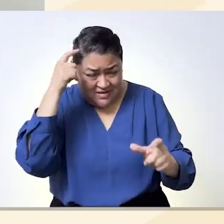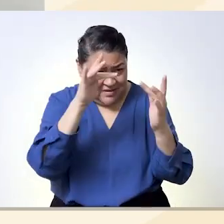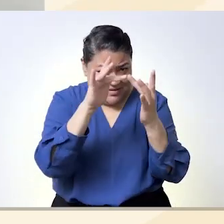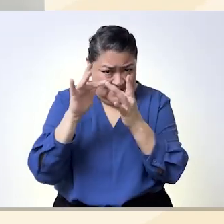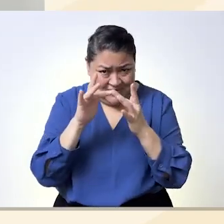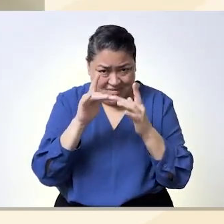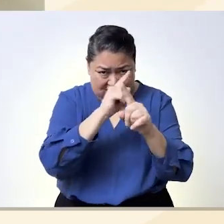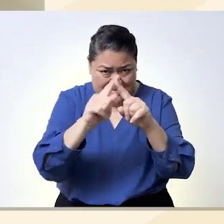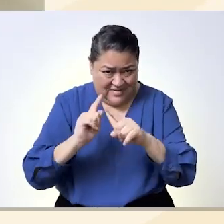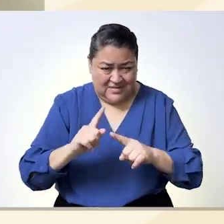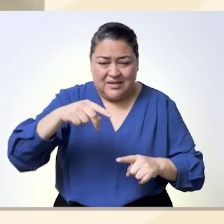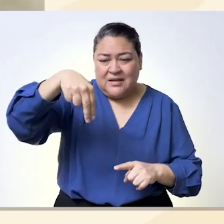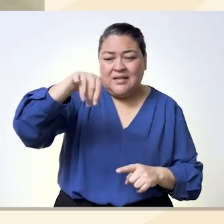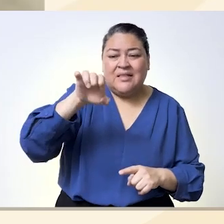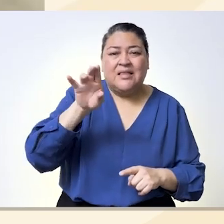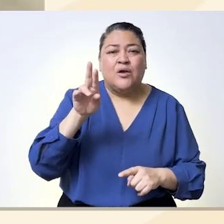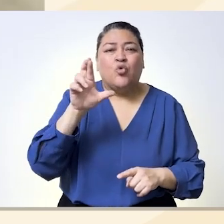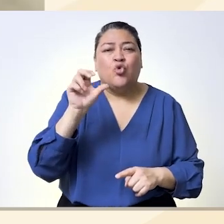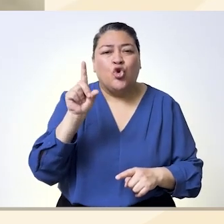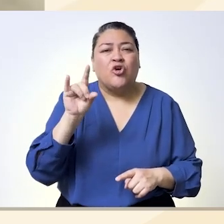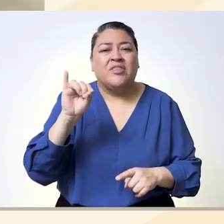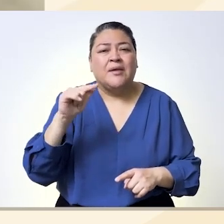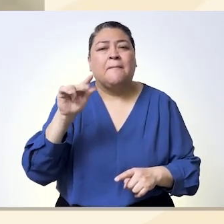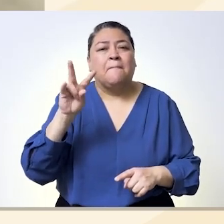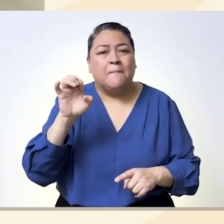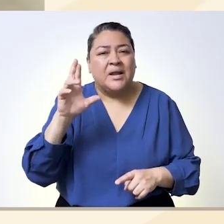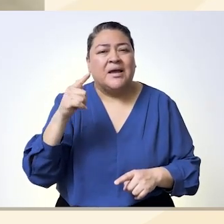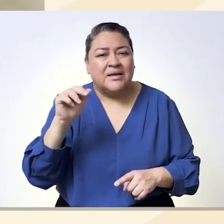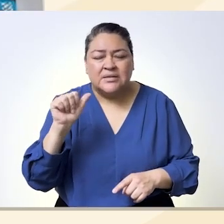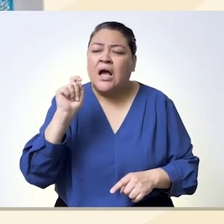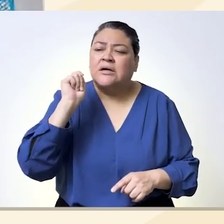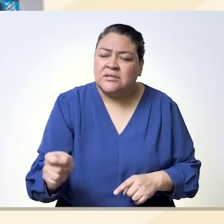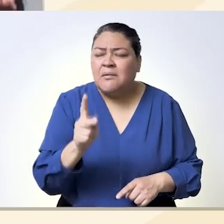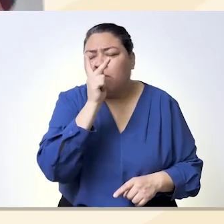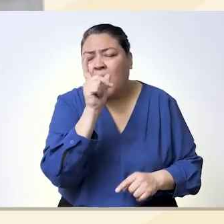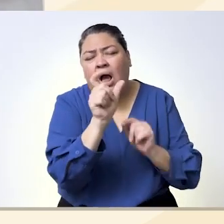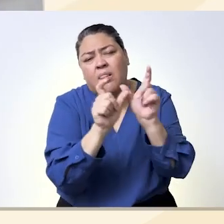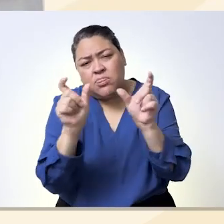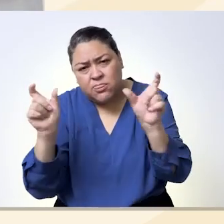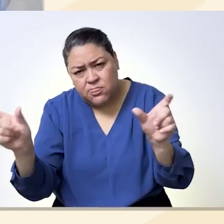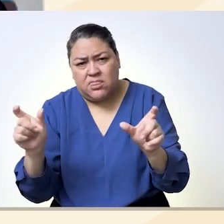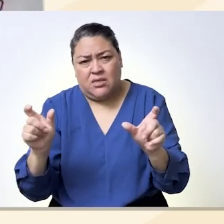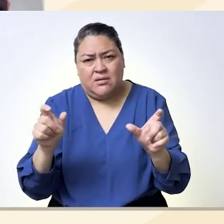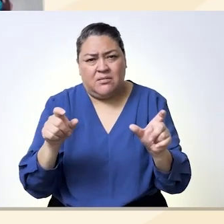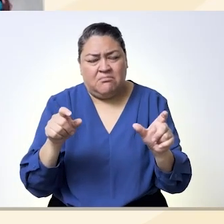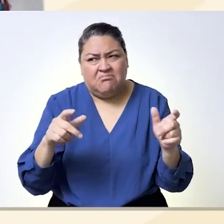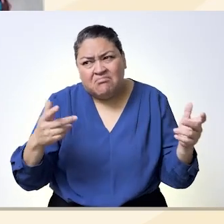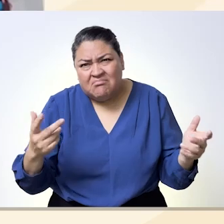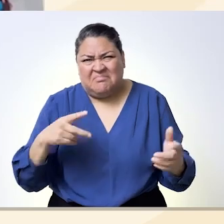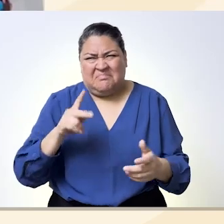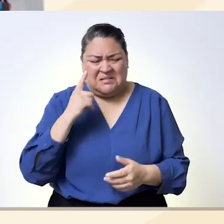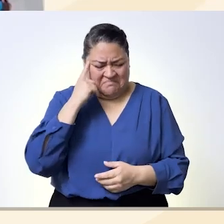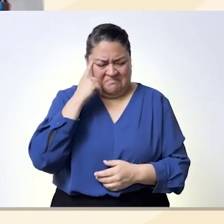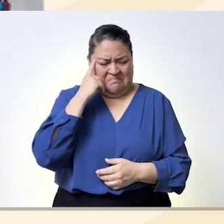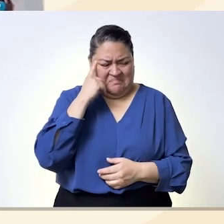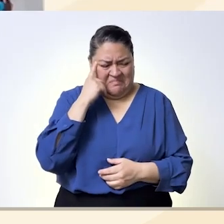neurodivergencias? Porque creo que también eso es muy importante. Luego en muchos sitios se dice la neurodivergencia y la definen bla, bla, bla, bla, bla, bla, bla.